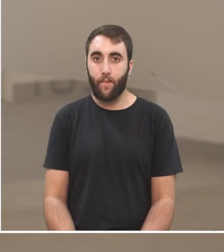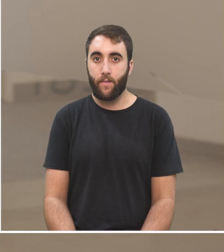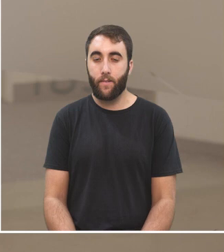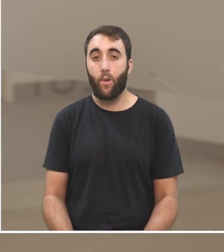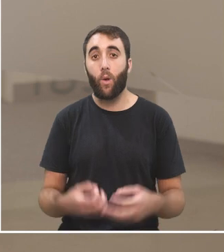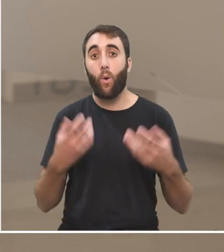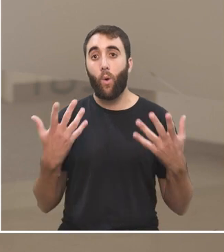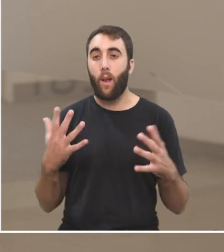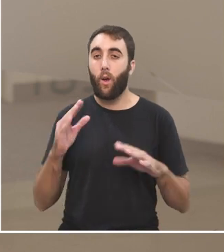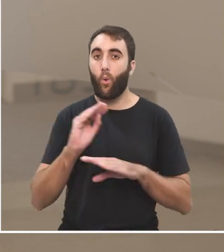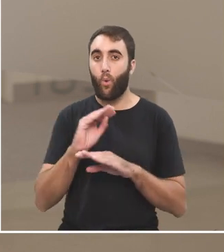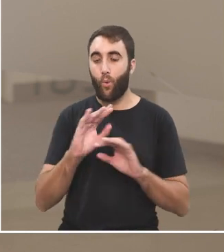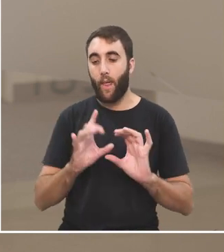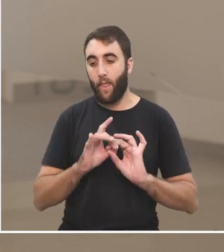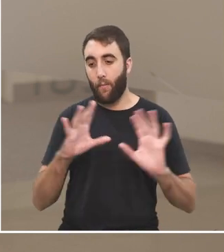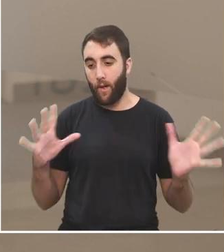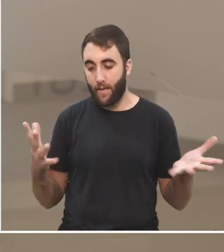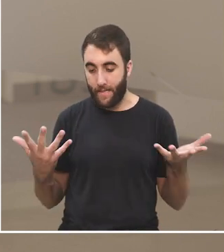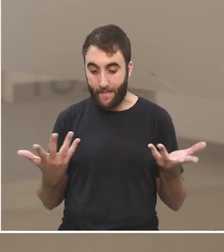Bueno, cultura democrática,